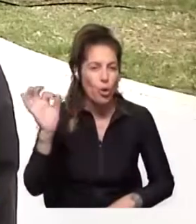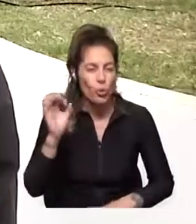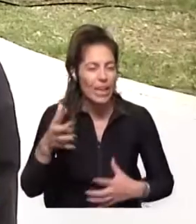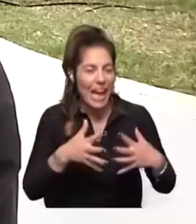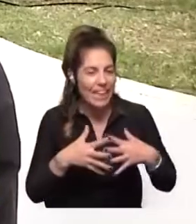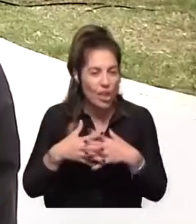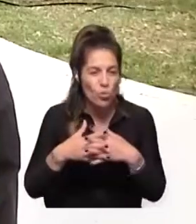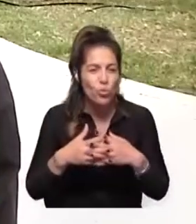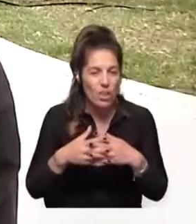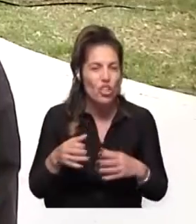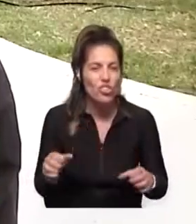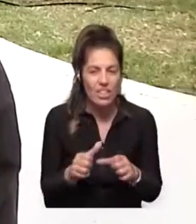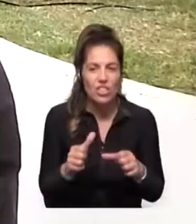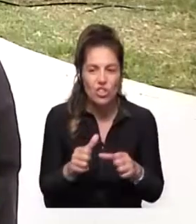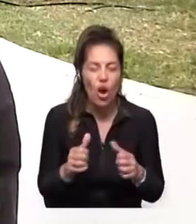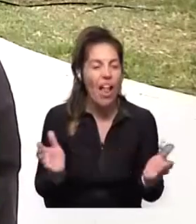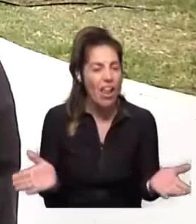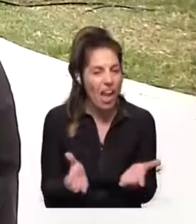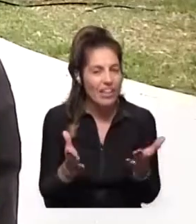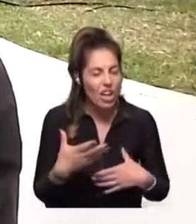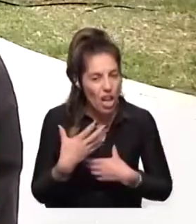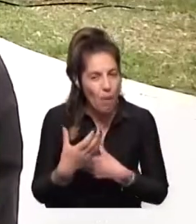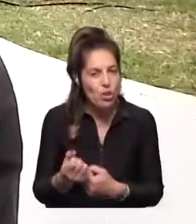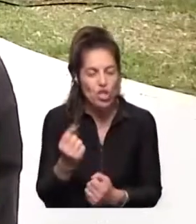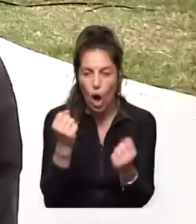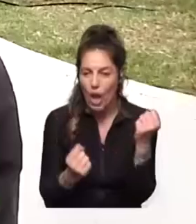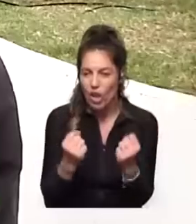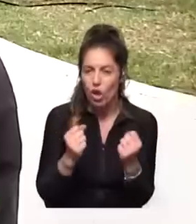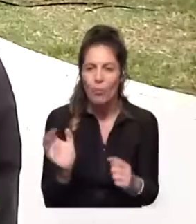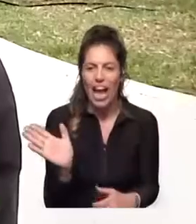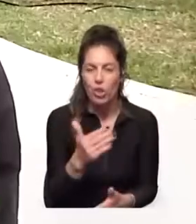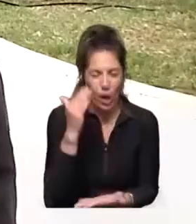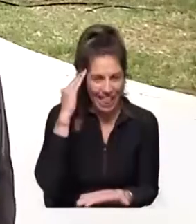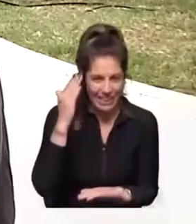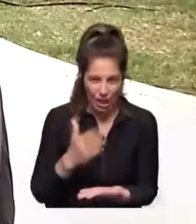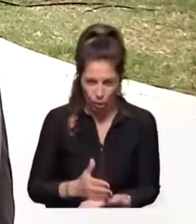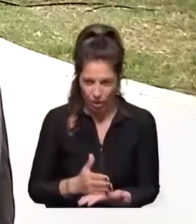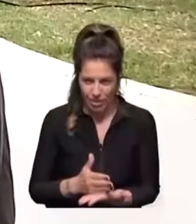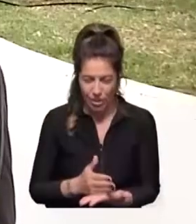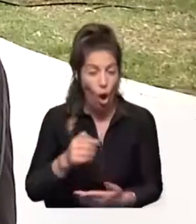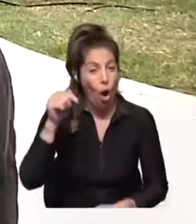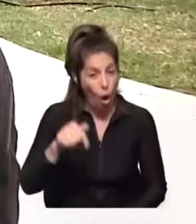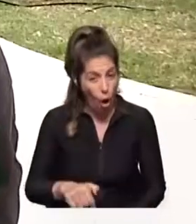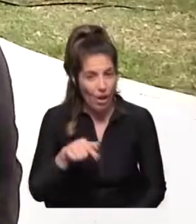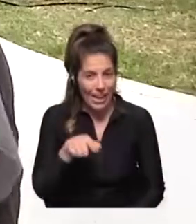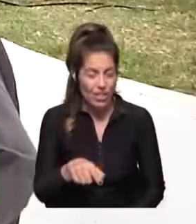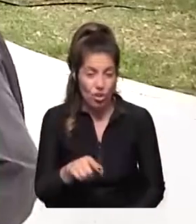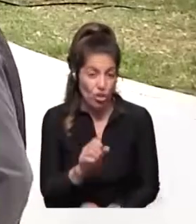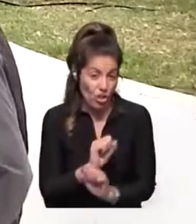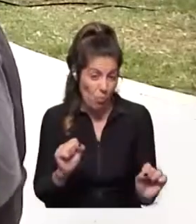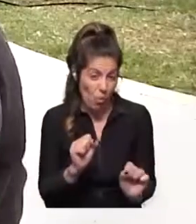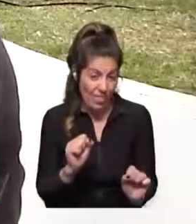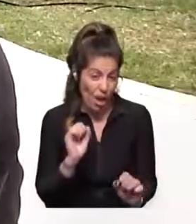Unidos tuvo en la gestación y en el apoyo económico a todas estas dictaduras hoy eso es inocultable